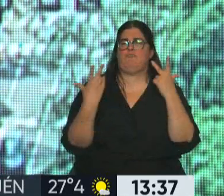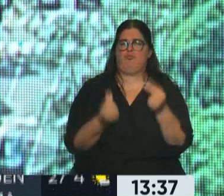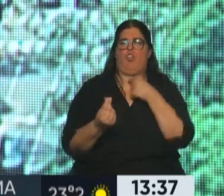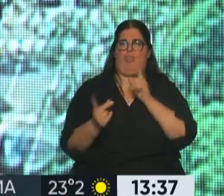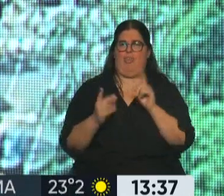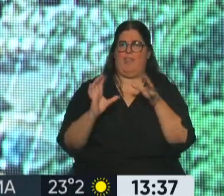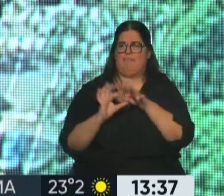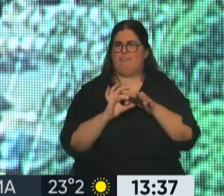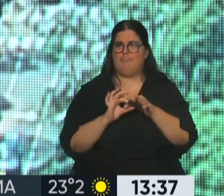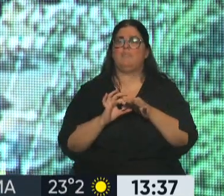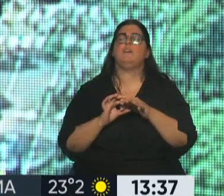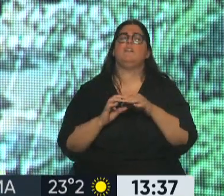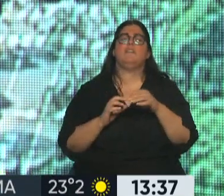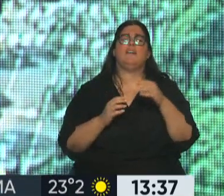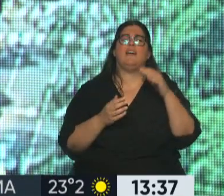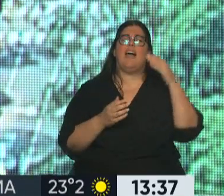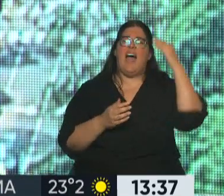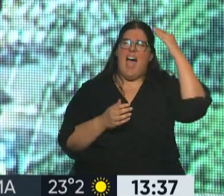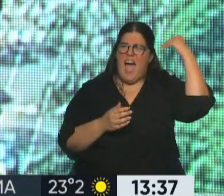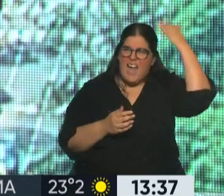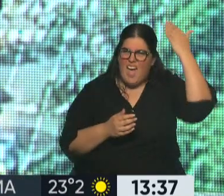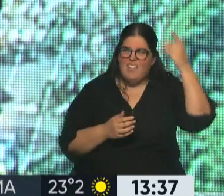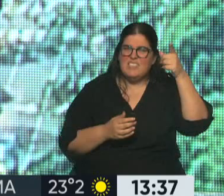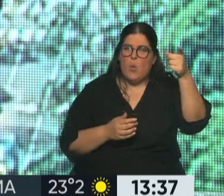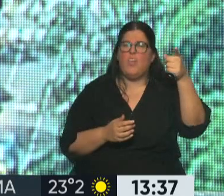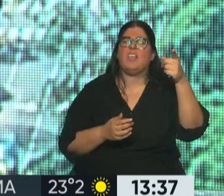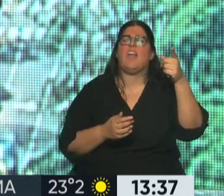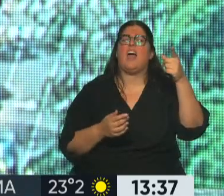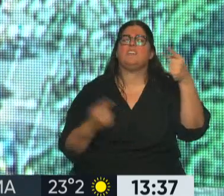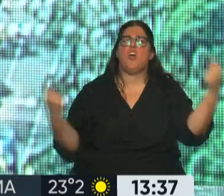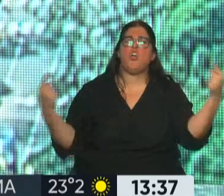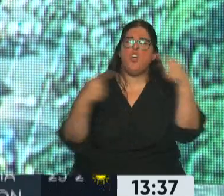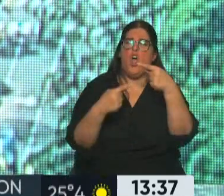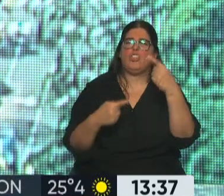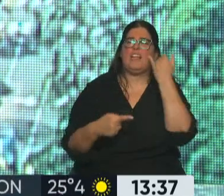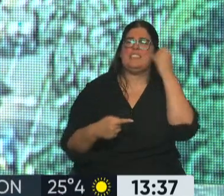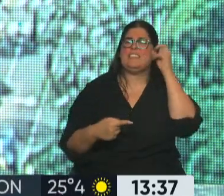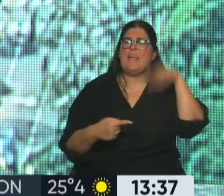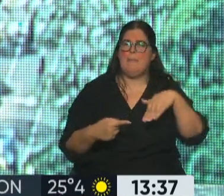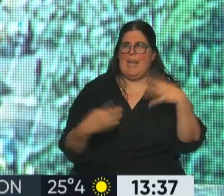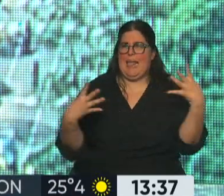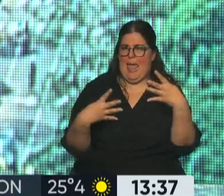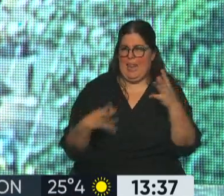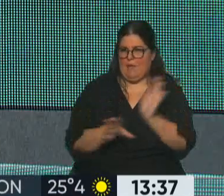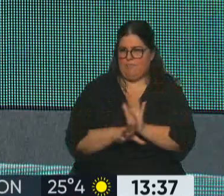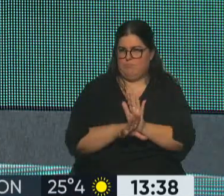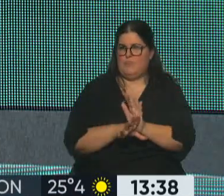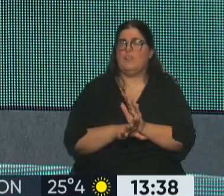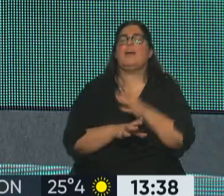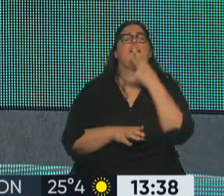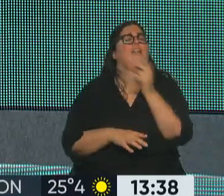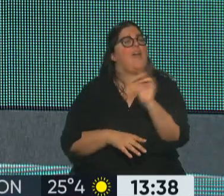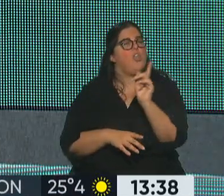o sea Arabia Saudita es el país que está en guerra contra yemen vamos a decirlo a groso modo es decir Arabia